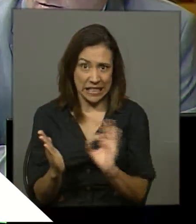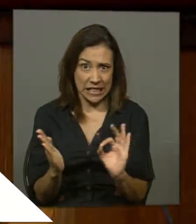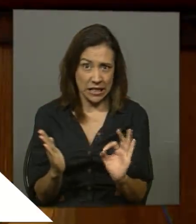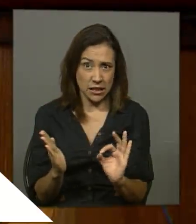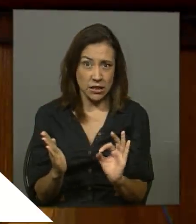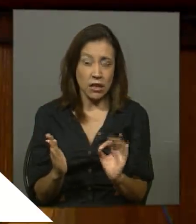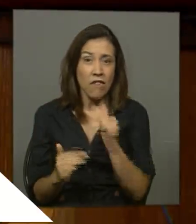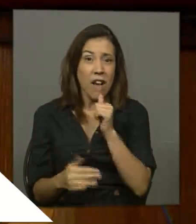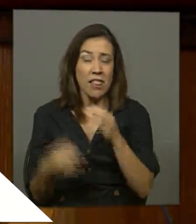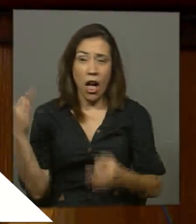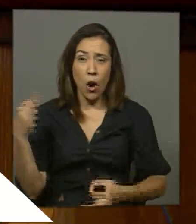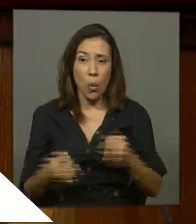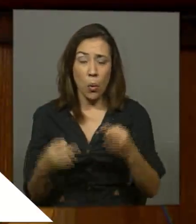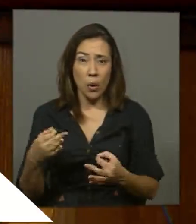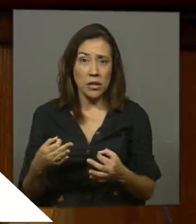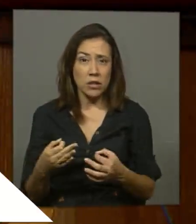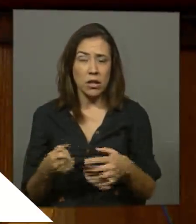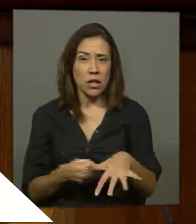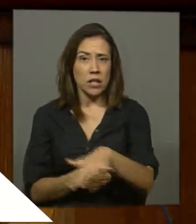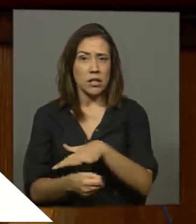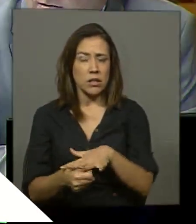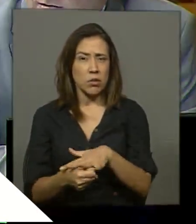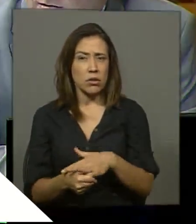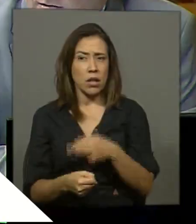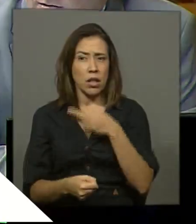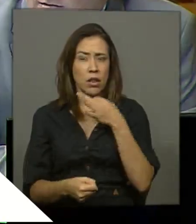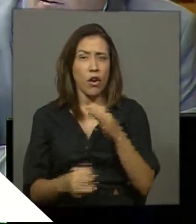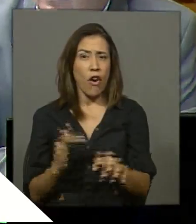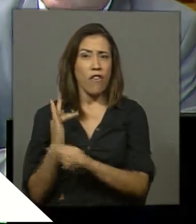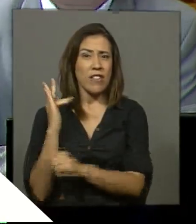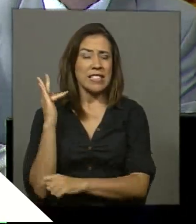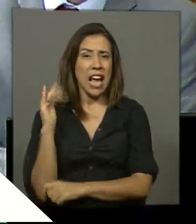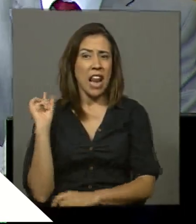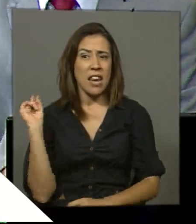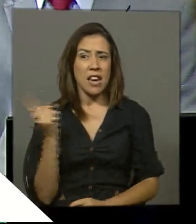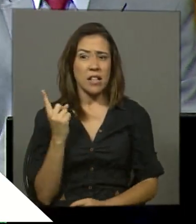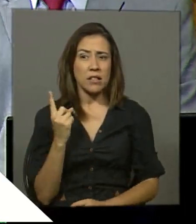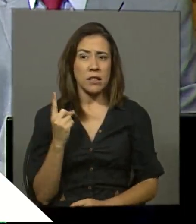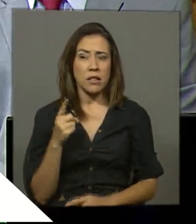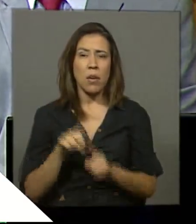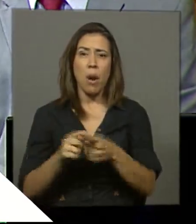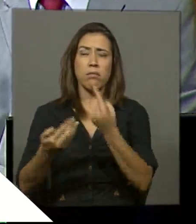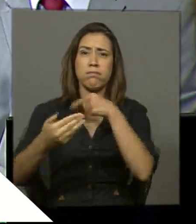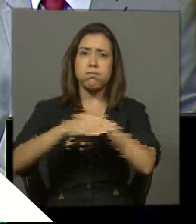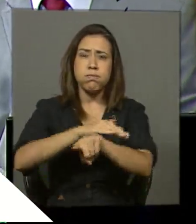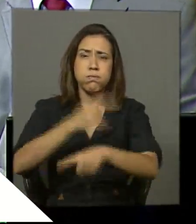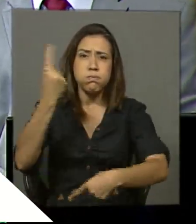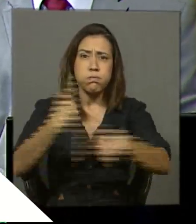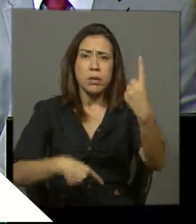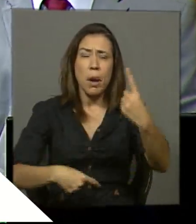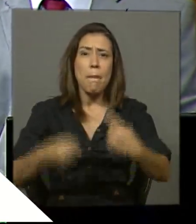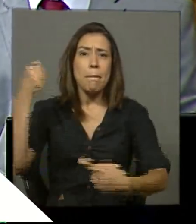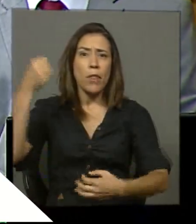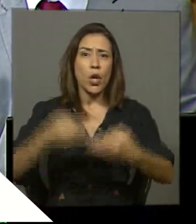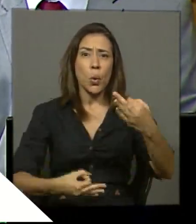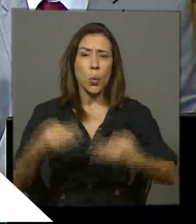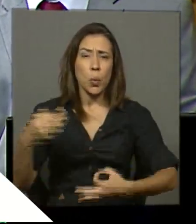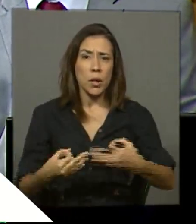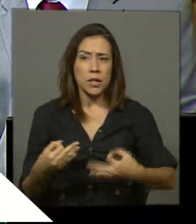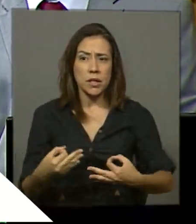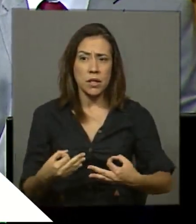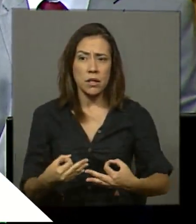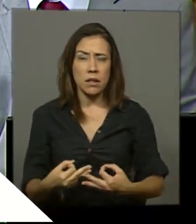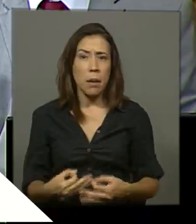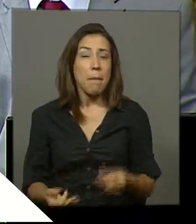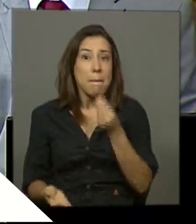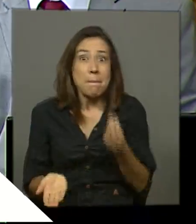ni un juicio situción que fue calificada por el fiscal nacional ministro como una intromisión en el poder judicial Pero esto